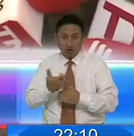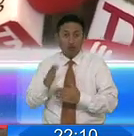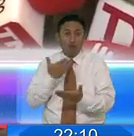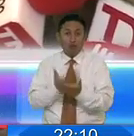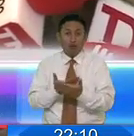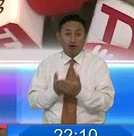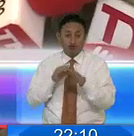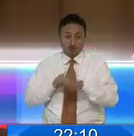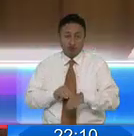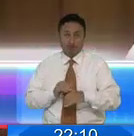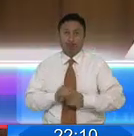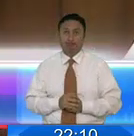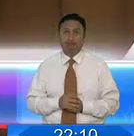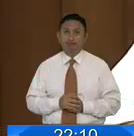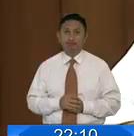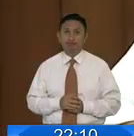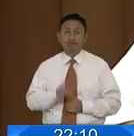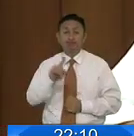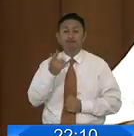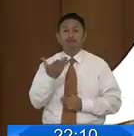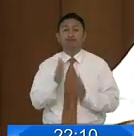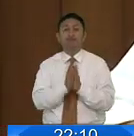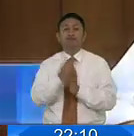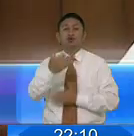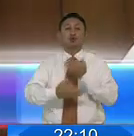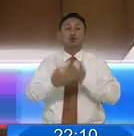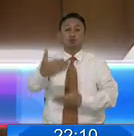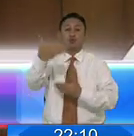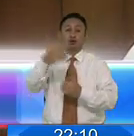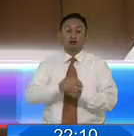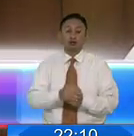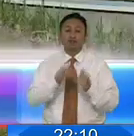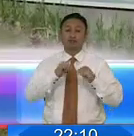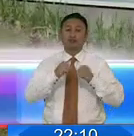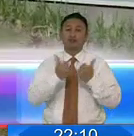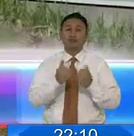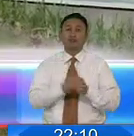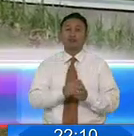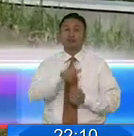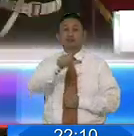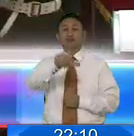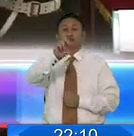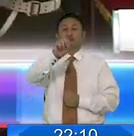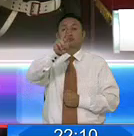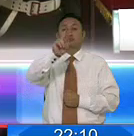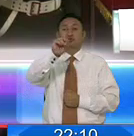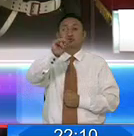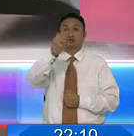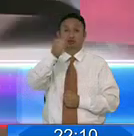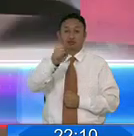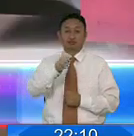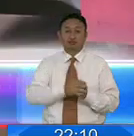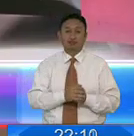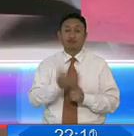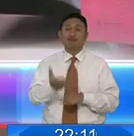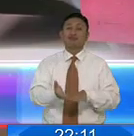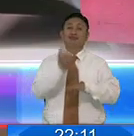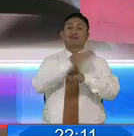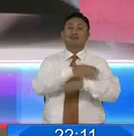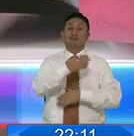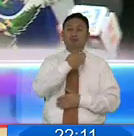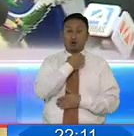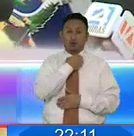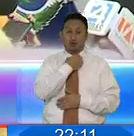de cargo de escala el primer pedido de juicio político fue interpuesto por los asambleístas lourdes cuesta y roberto gómez el pasado mes de agosto